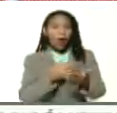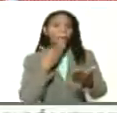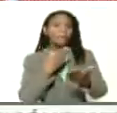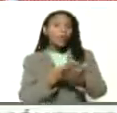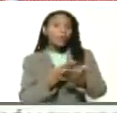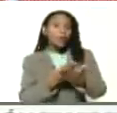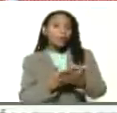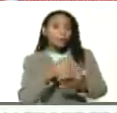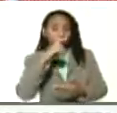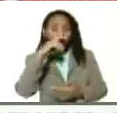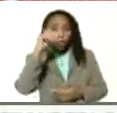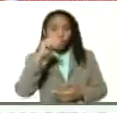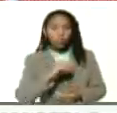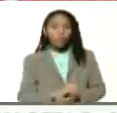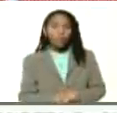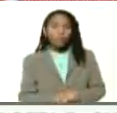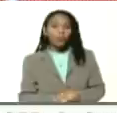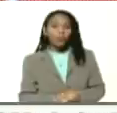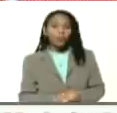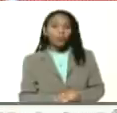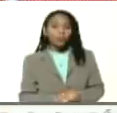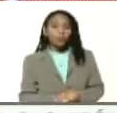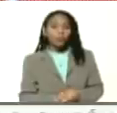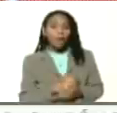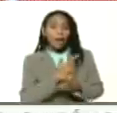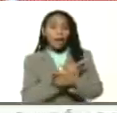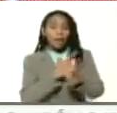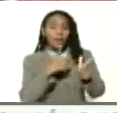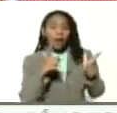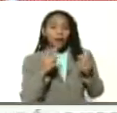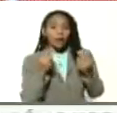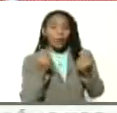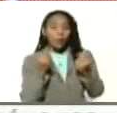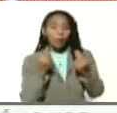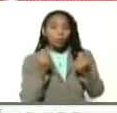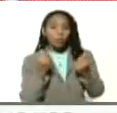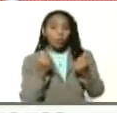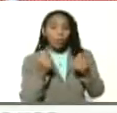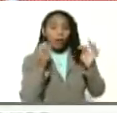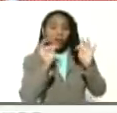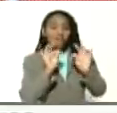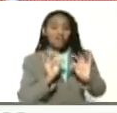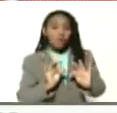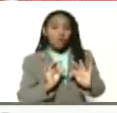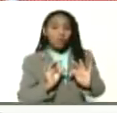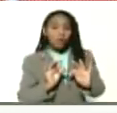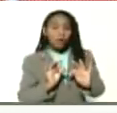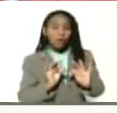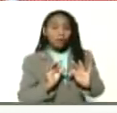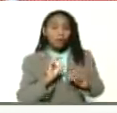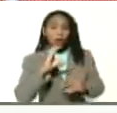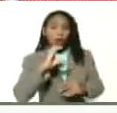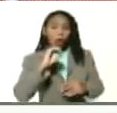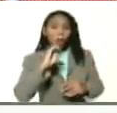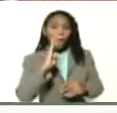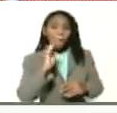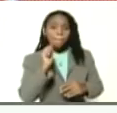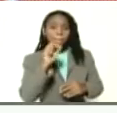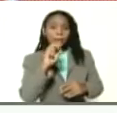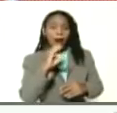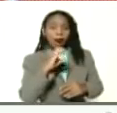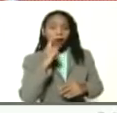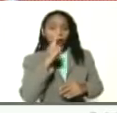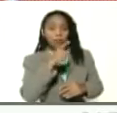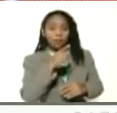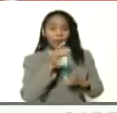propuesta Maduro de liberar recursos para el mecanismo COVAX a efecto de que